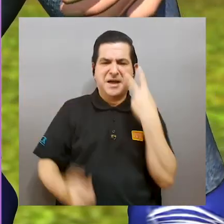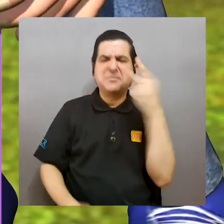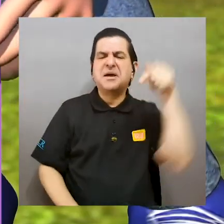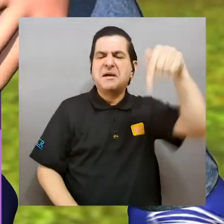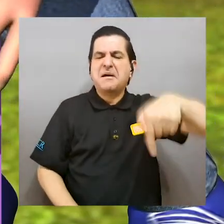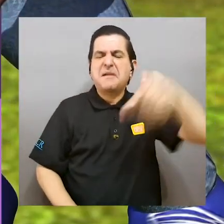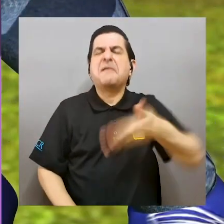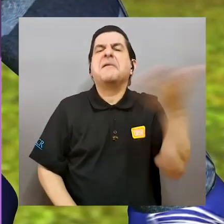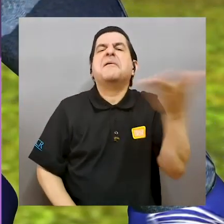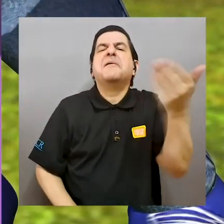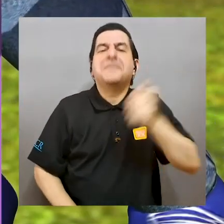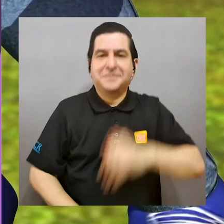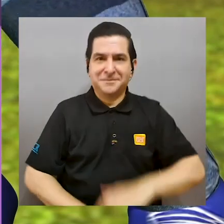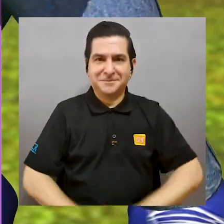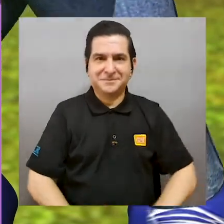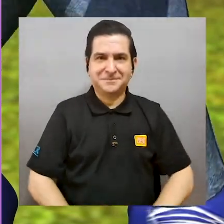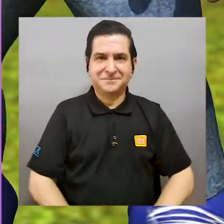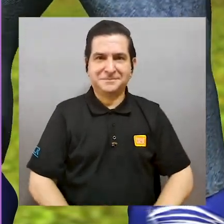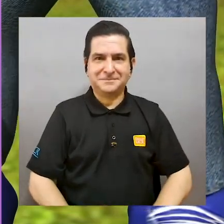qué hay en la caja.